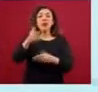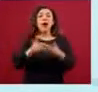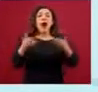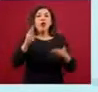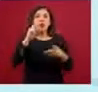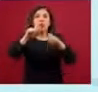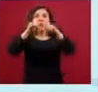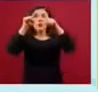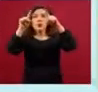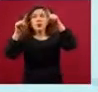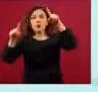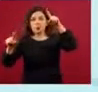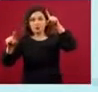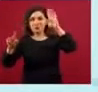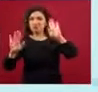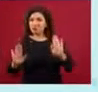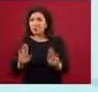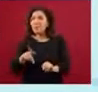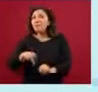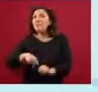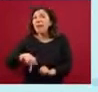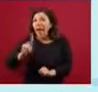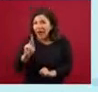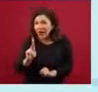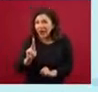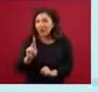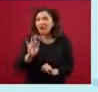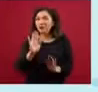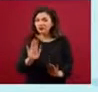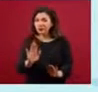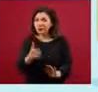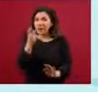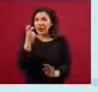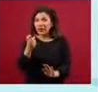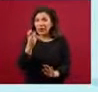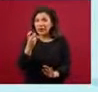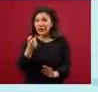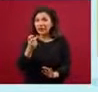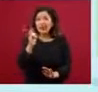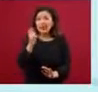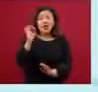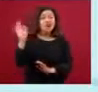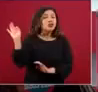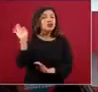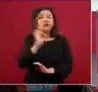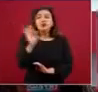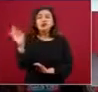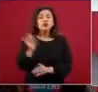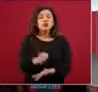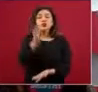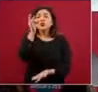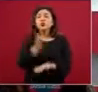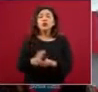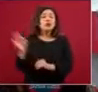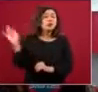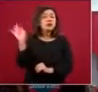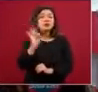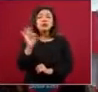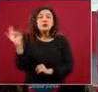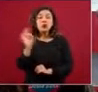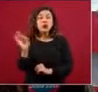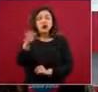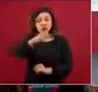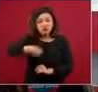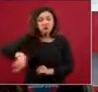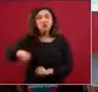empieza a bajar. De todos modos, que quede claro, esto es sí y solo sí, como lo hemos dicho,